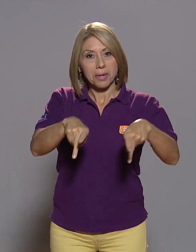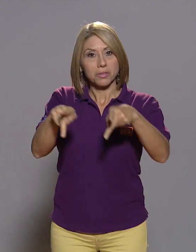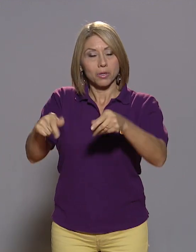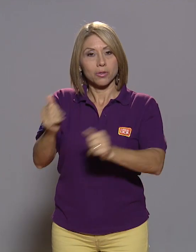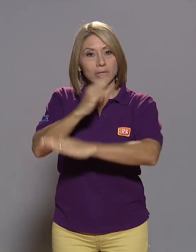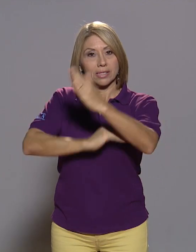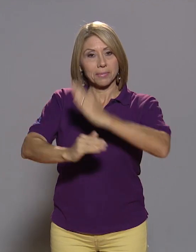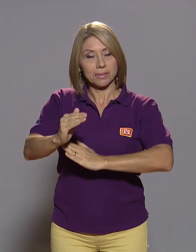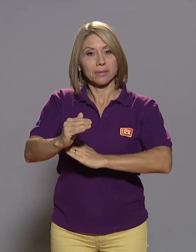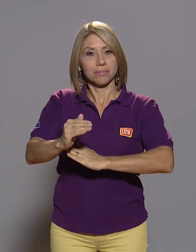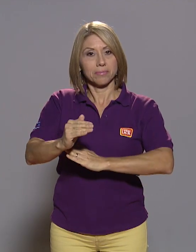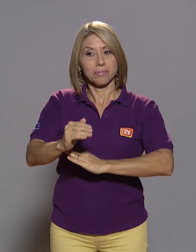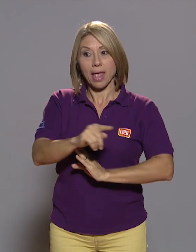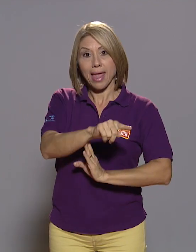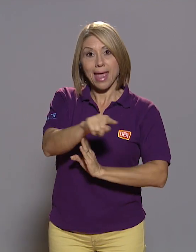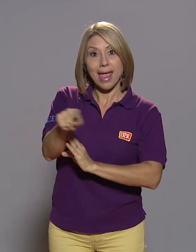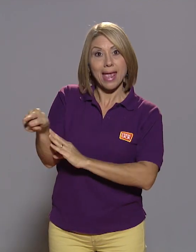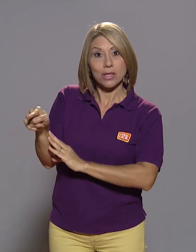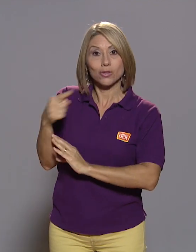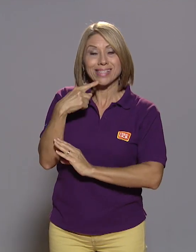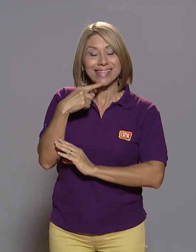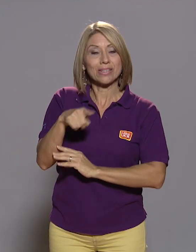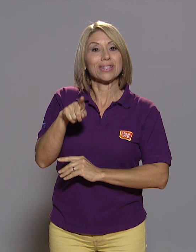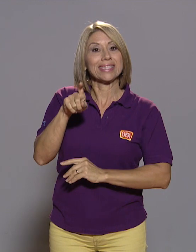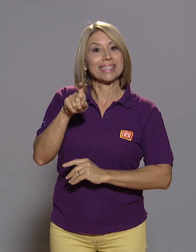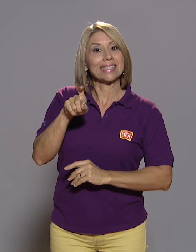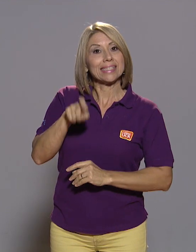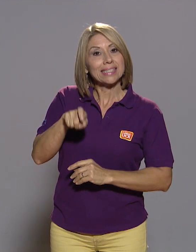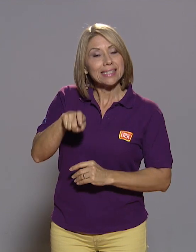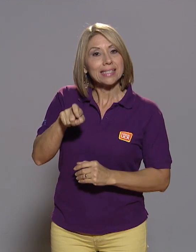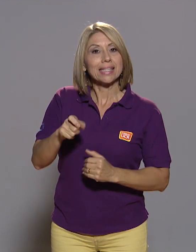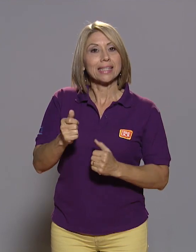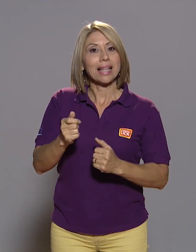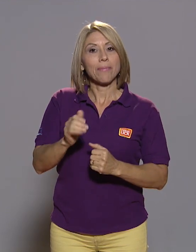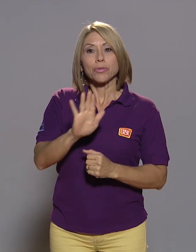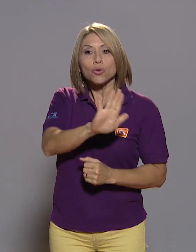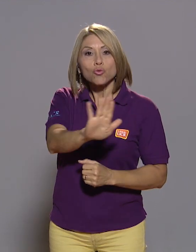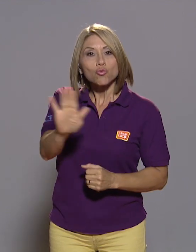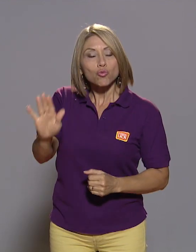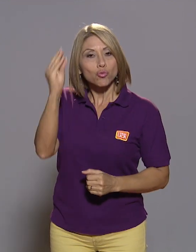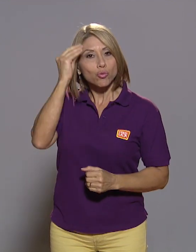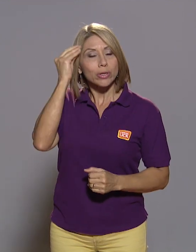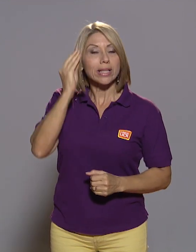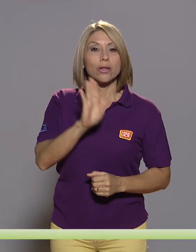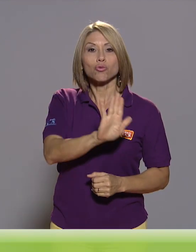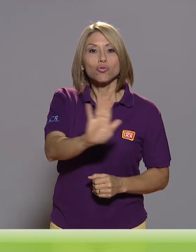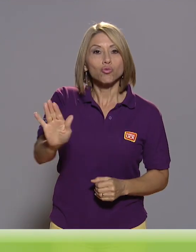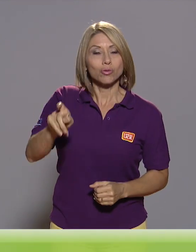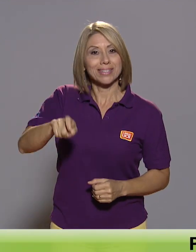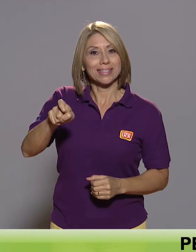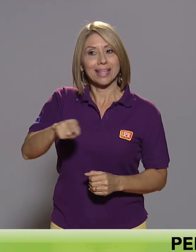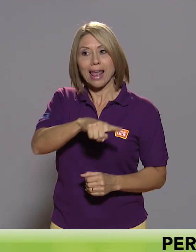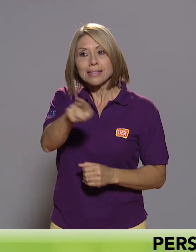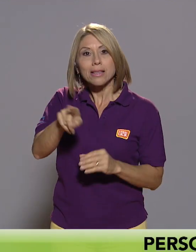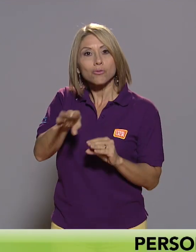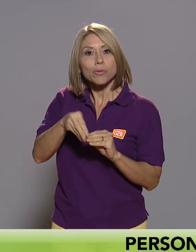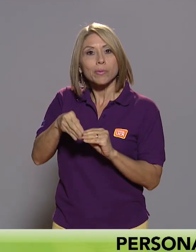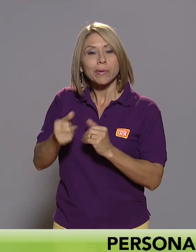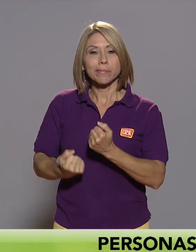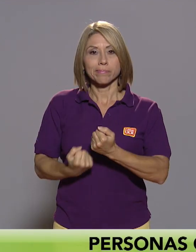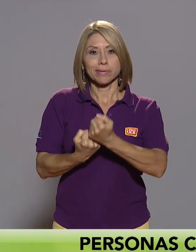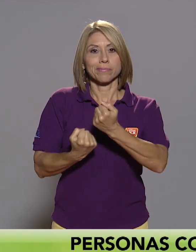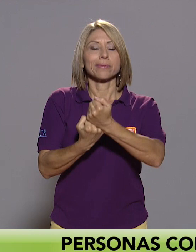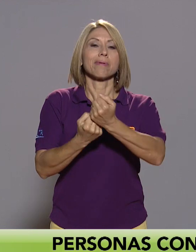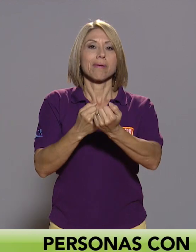que ellos mostraron la necesidad de que fuese reforzado también por sus criterios y sus necesidades, ¿verdad? Y que